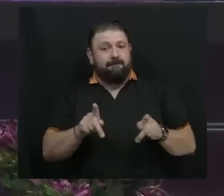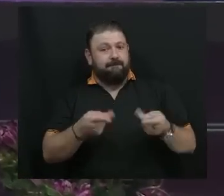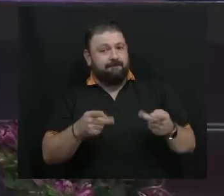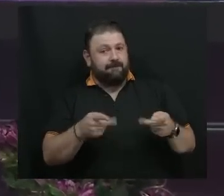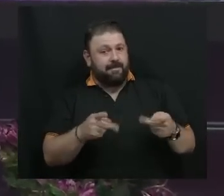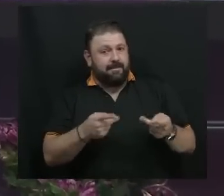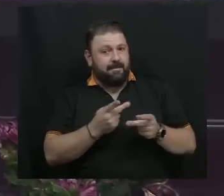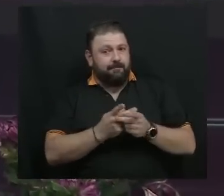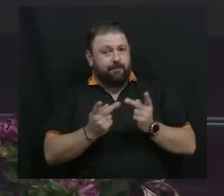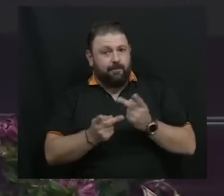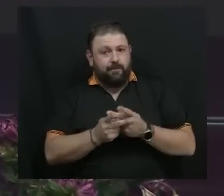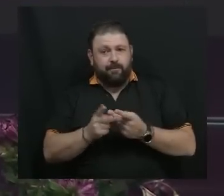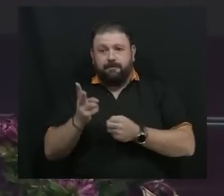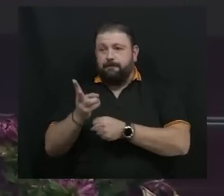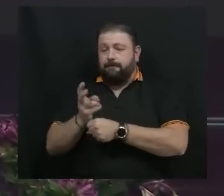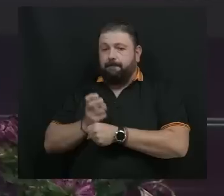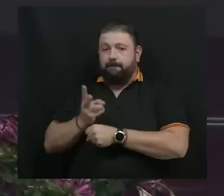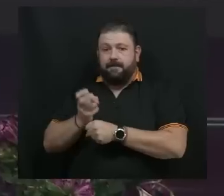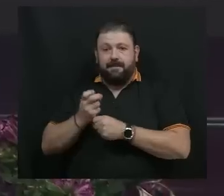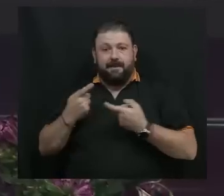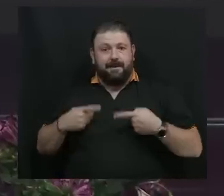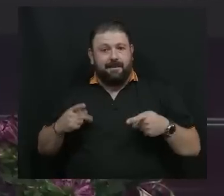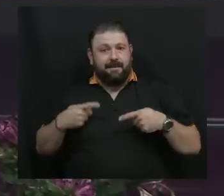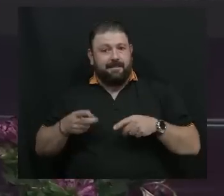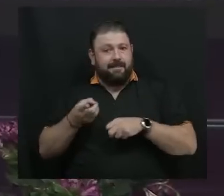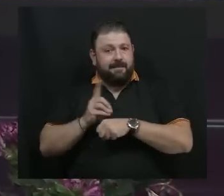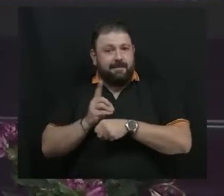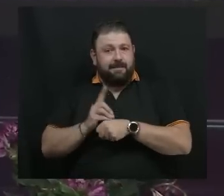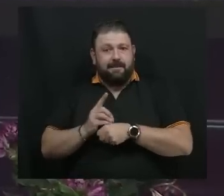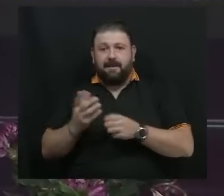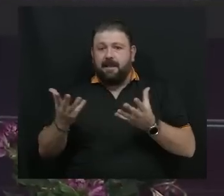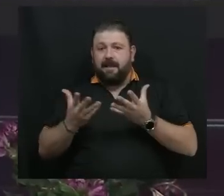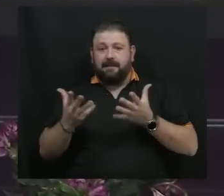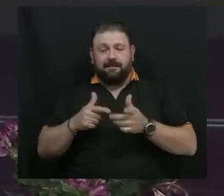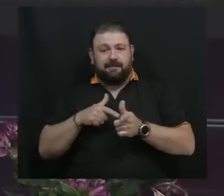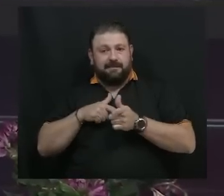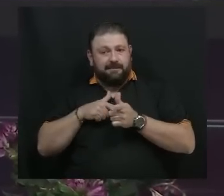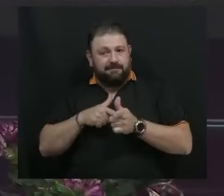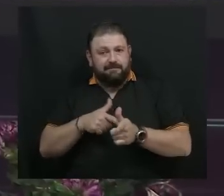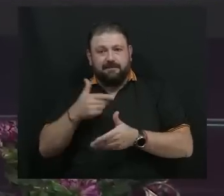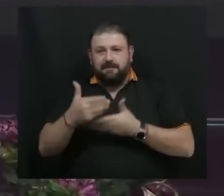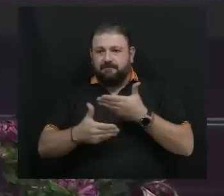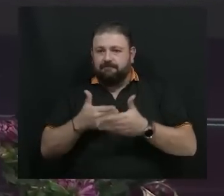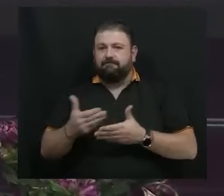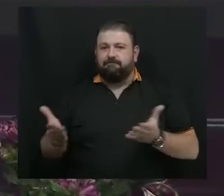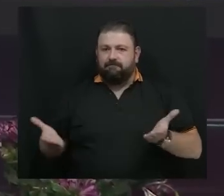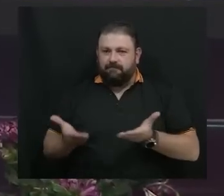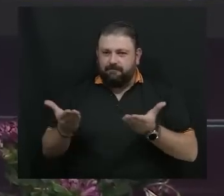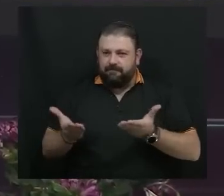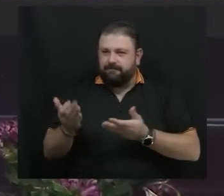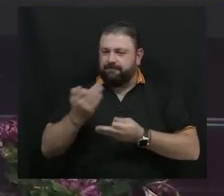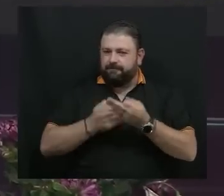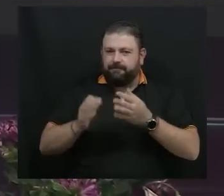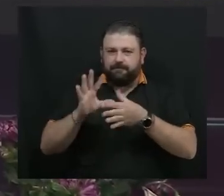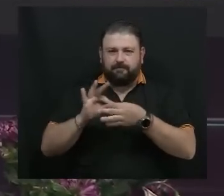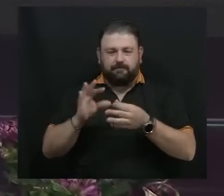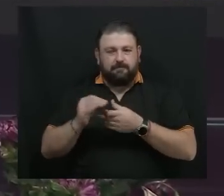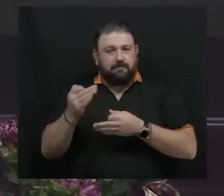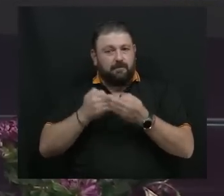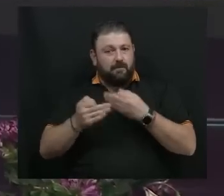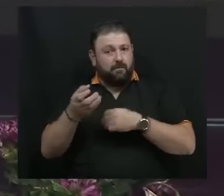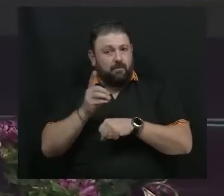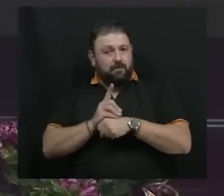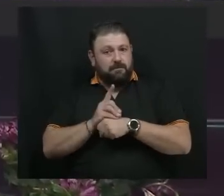días. Invitar gente al negocio todos los días. Hacer seguimiento a la gente que está en tu equipo, a ti, a tus clientes todos los